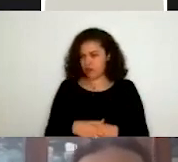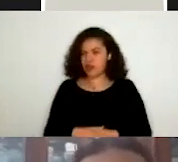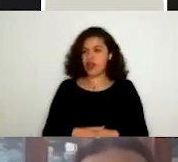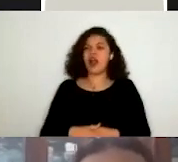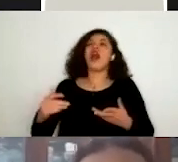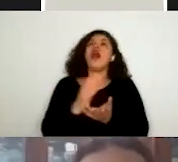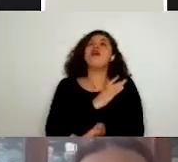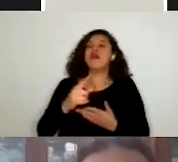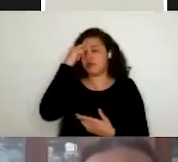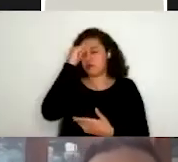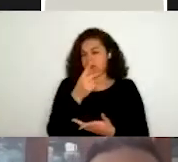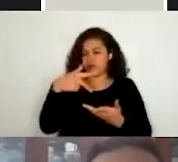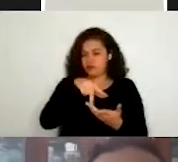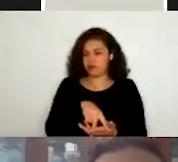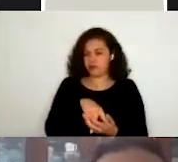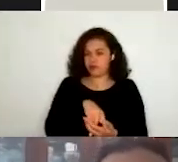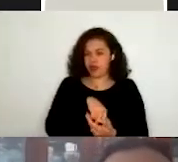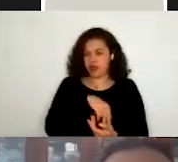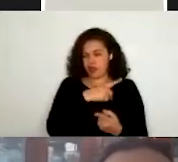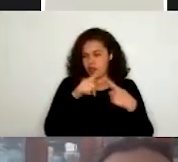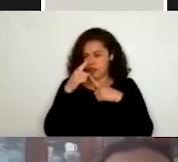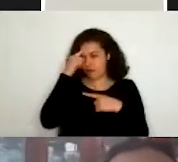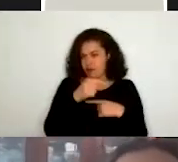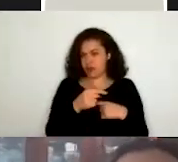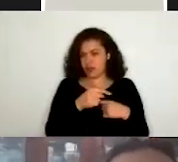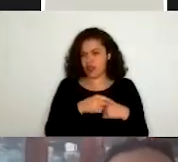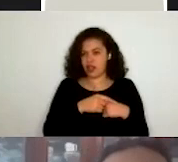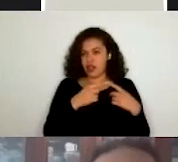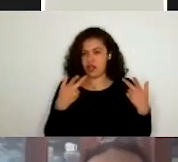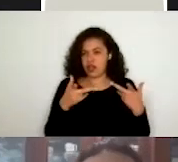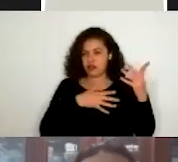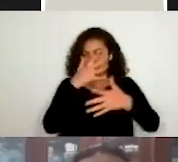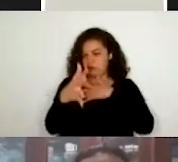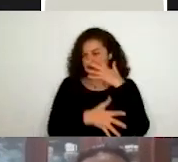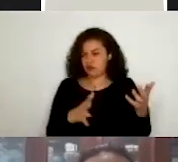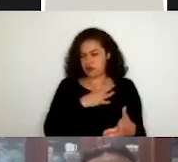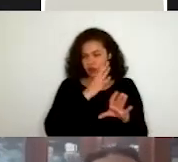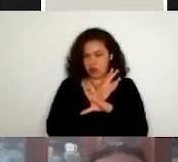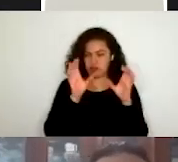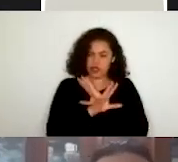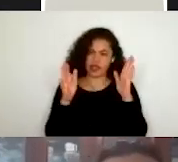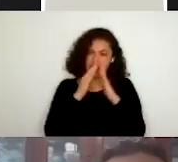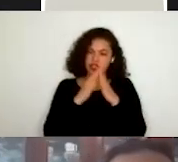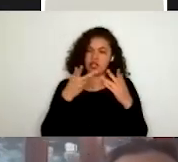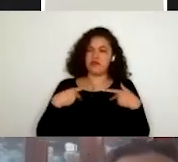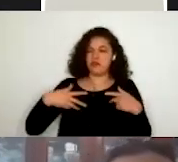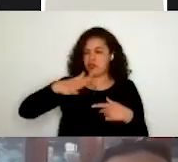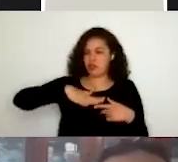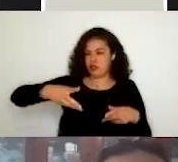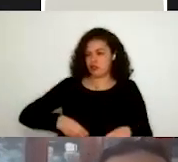presencia de los diferentes fenómenos perturbadores sobre la vida, bienes y entorno de la población.